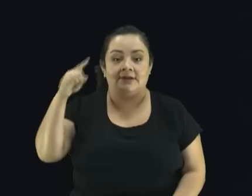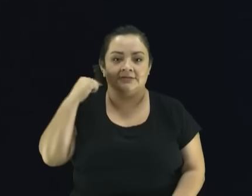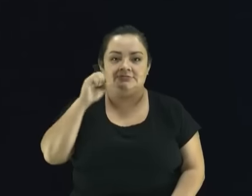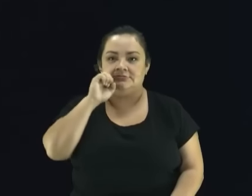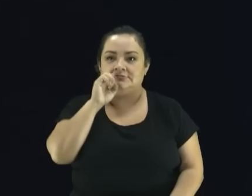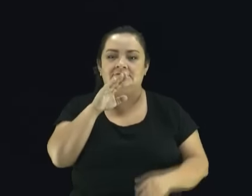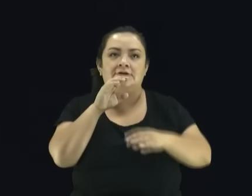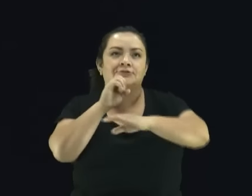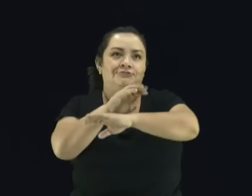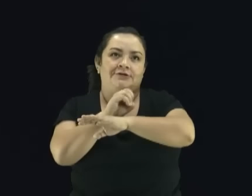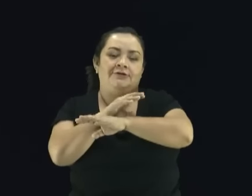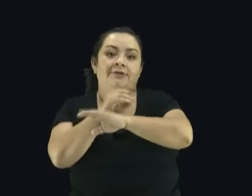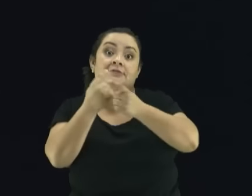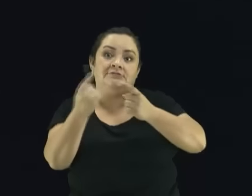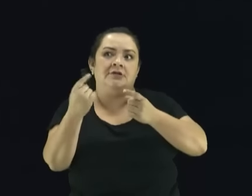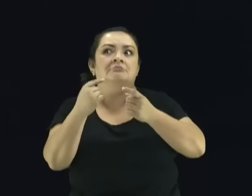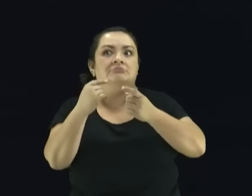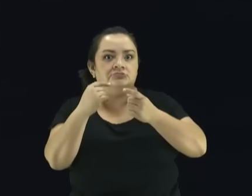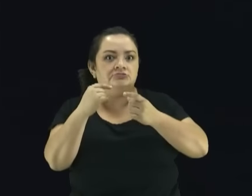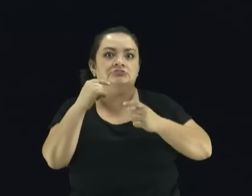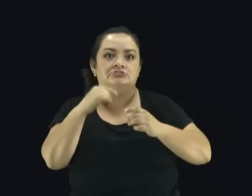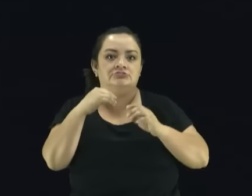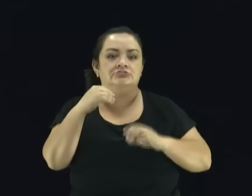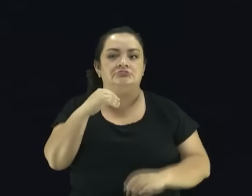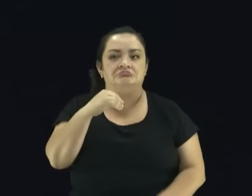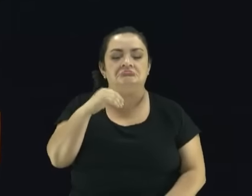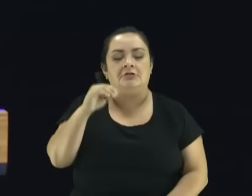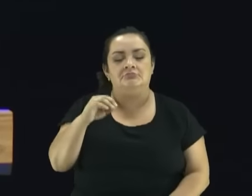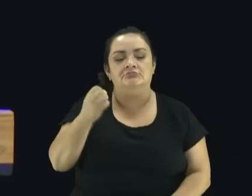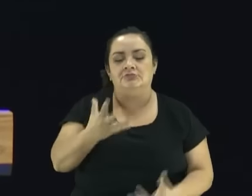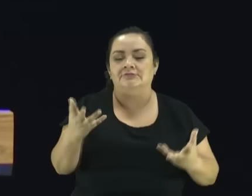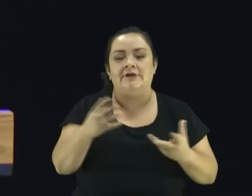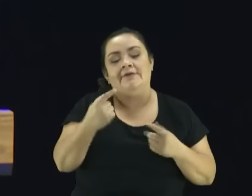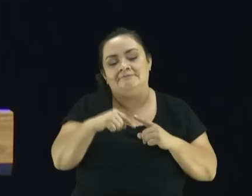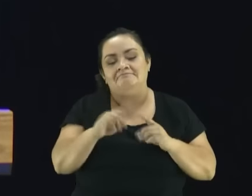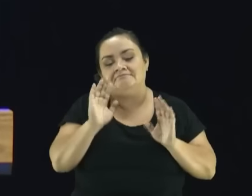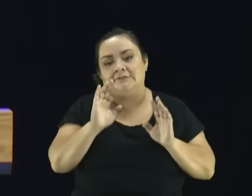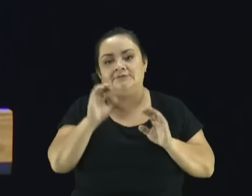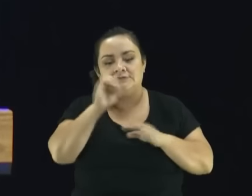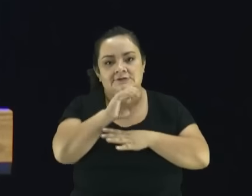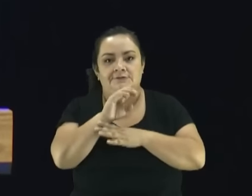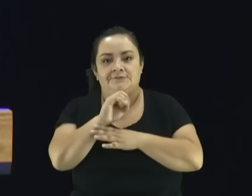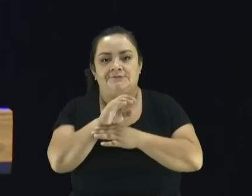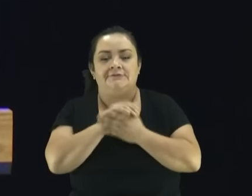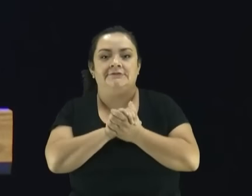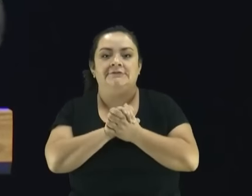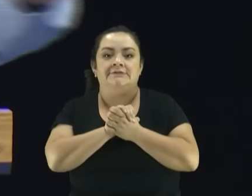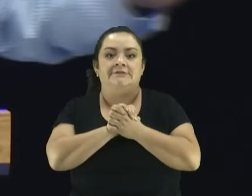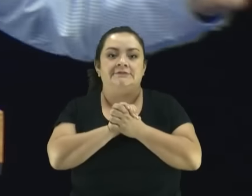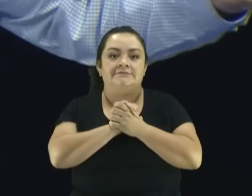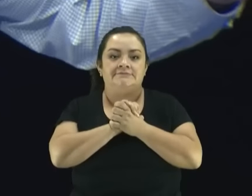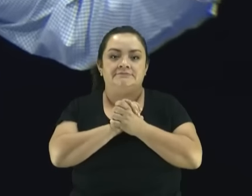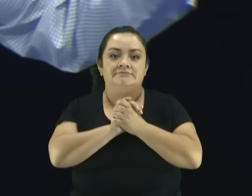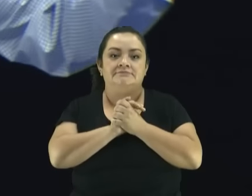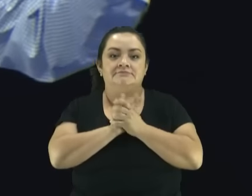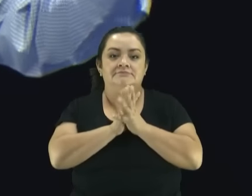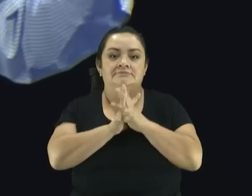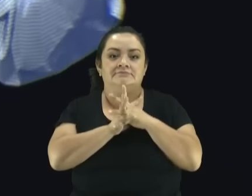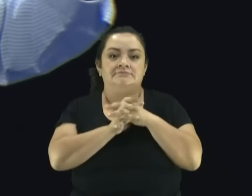yo no soy quién porque hay gente mayor y gente muy próspera Ah pero les di un consejo se lo acab ahora mijo Aquí atrás